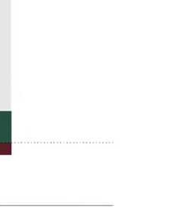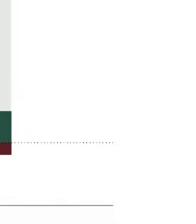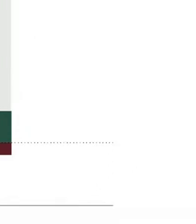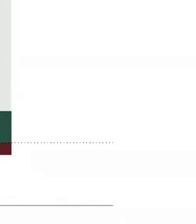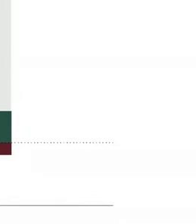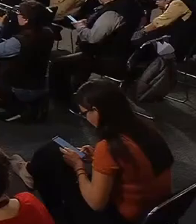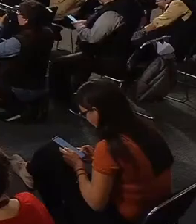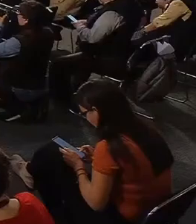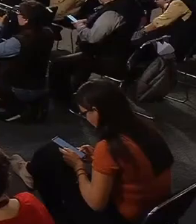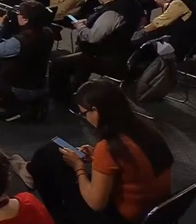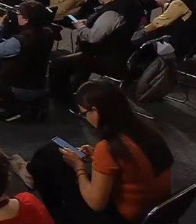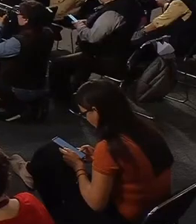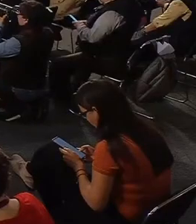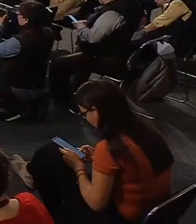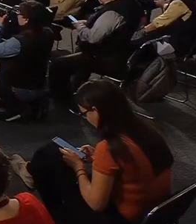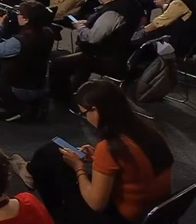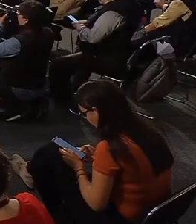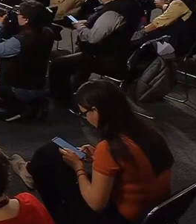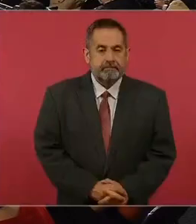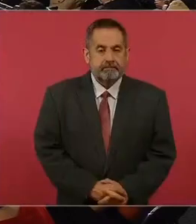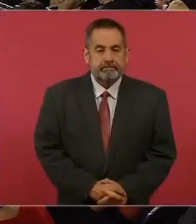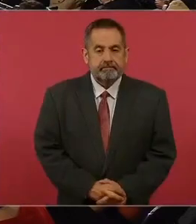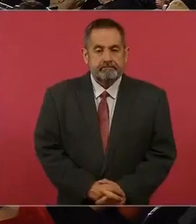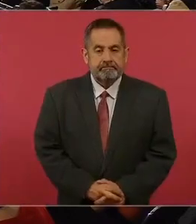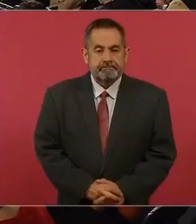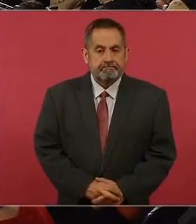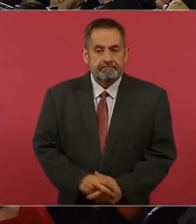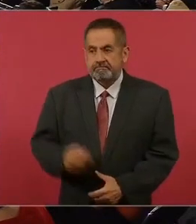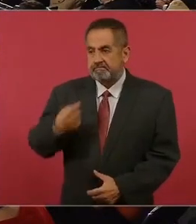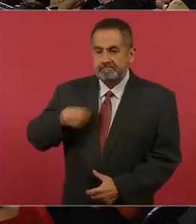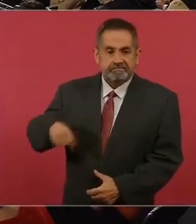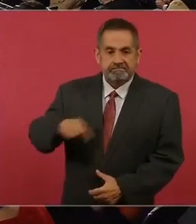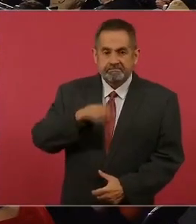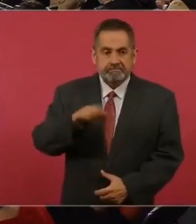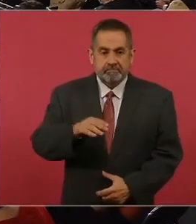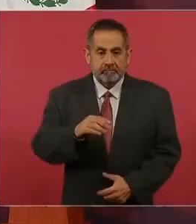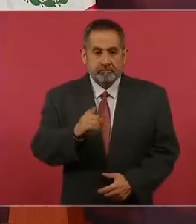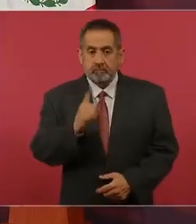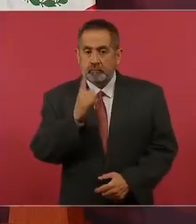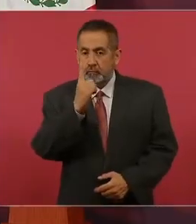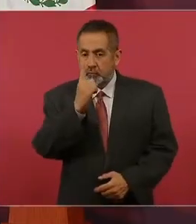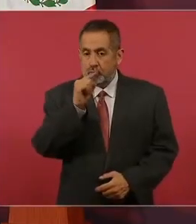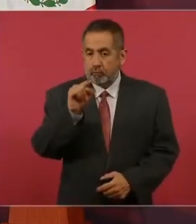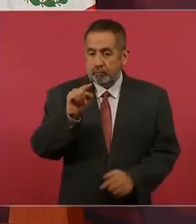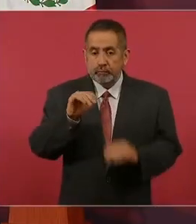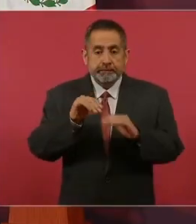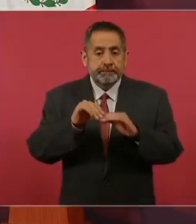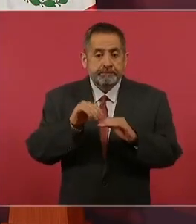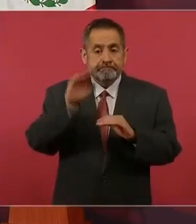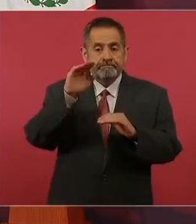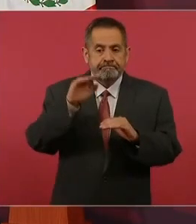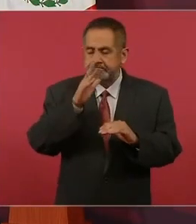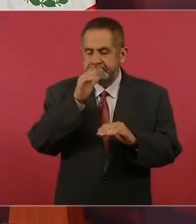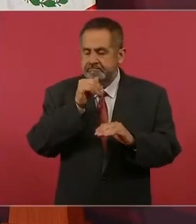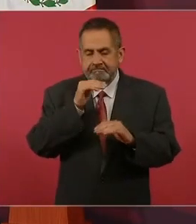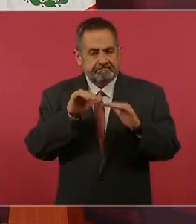puntos. Nosotros nunca hemos pasado de 1 punto de inflación en